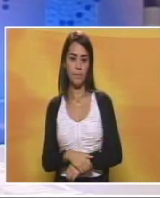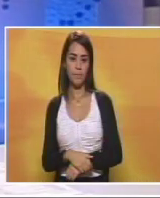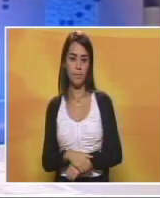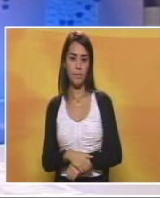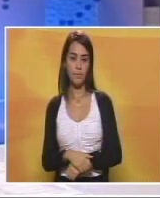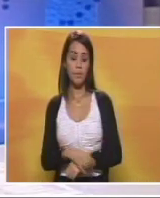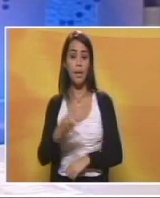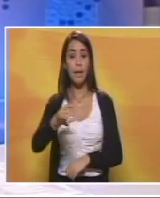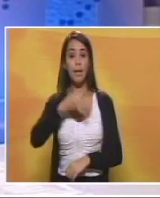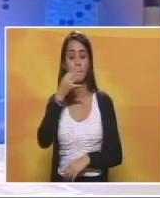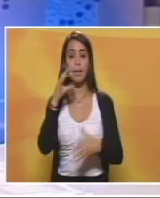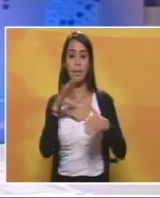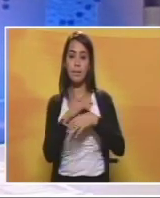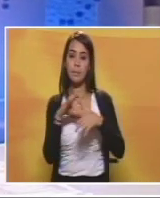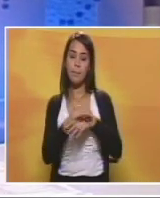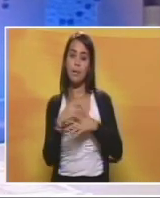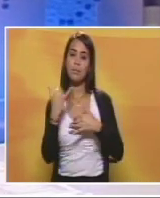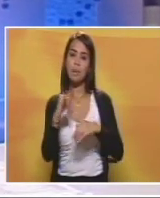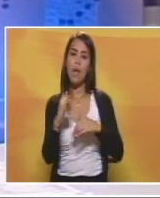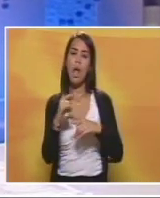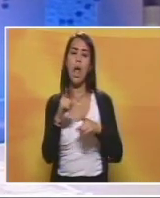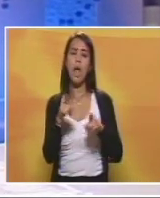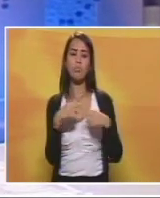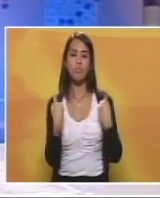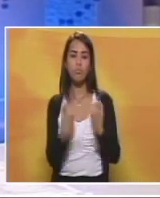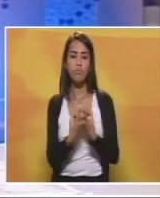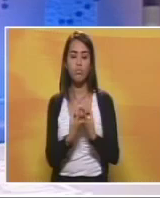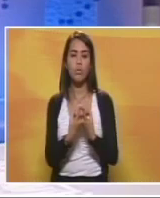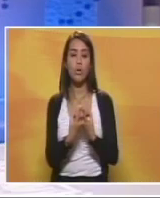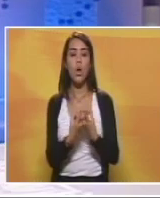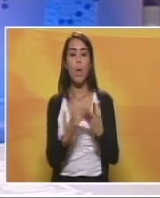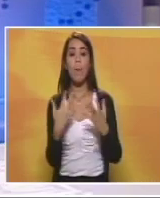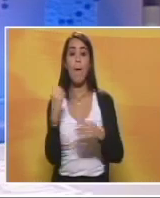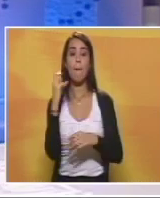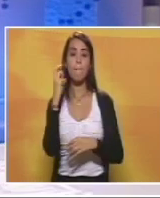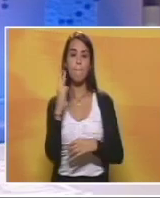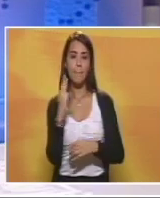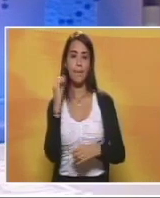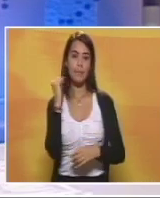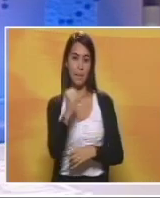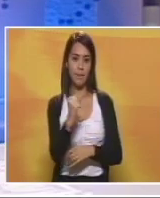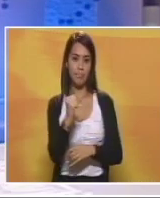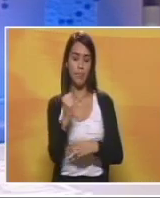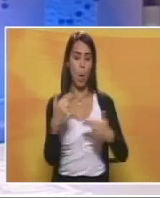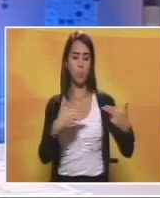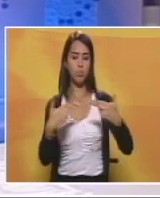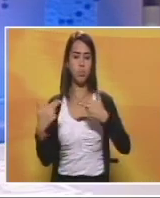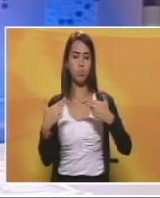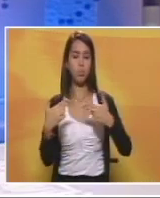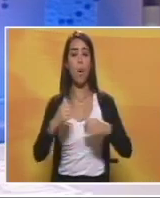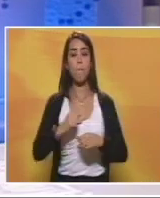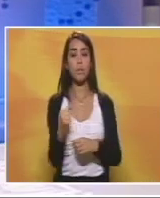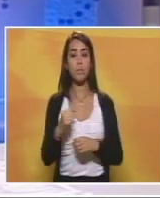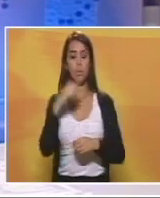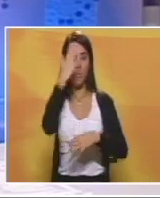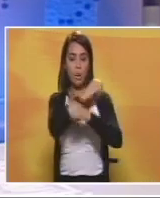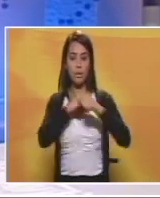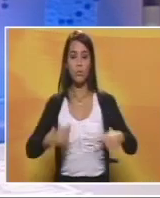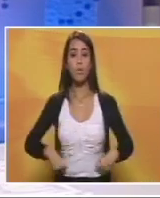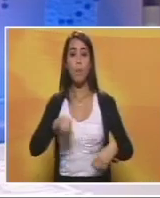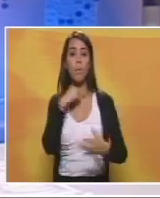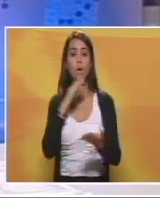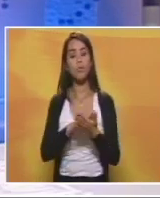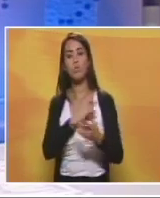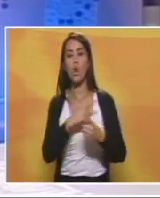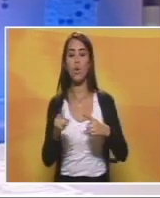la tarde de este martes se registró un hecho irregular en la redoma de petare tras un enfrentamiento policial que dejó como saldo un guardia nacional muerto y varios